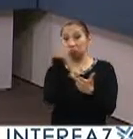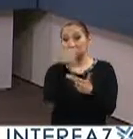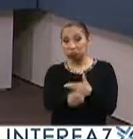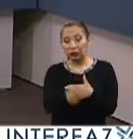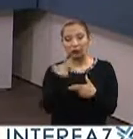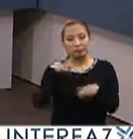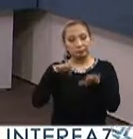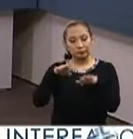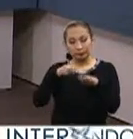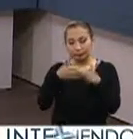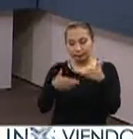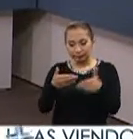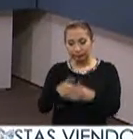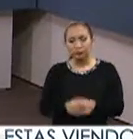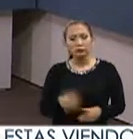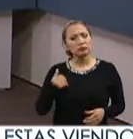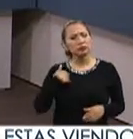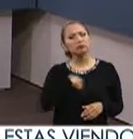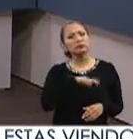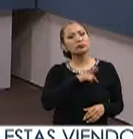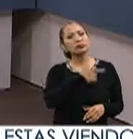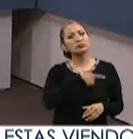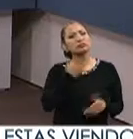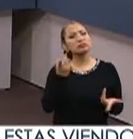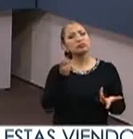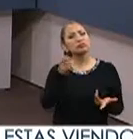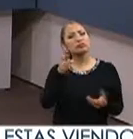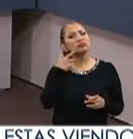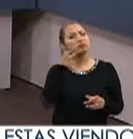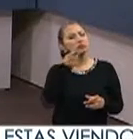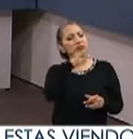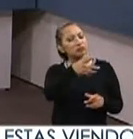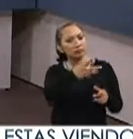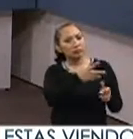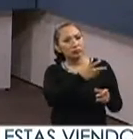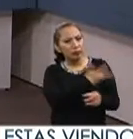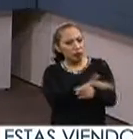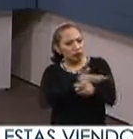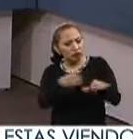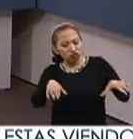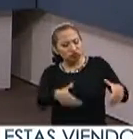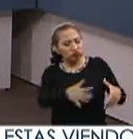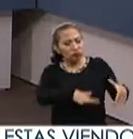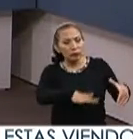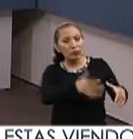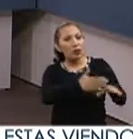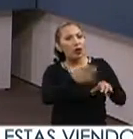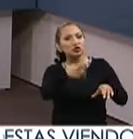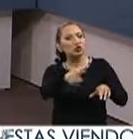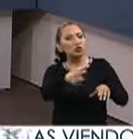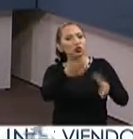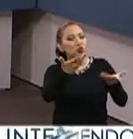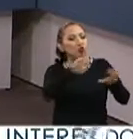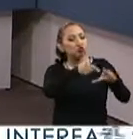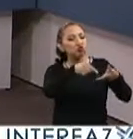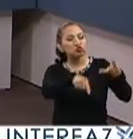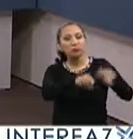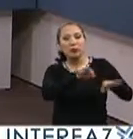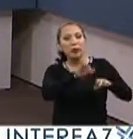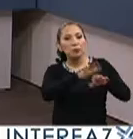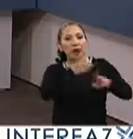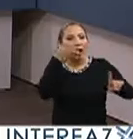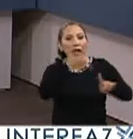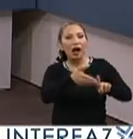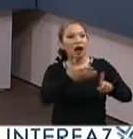poder trabajar. Sí, nos gustaría, doctora, que nos platique, a ver, esta coordinación, cuáles son sus líneas de acción